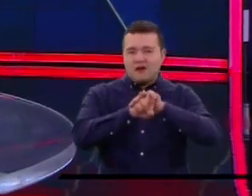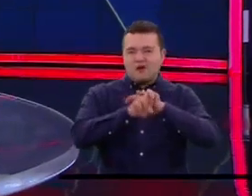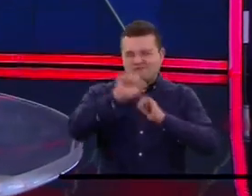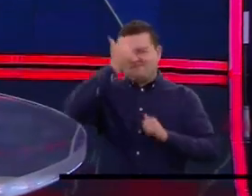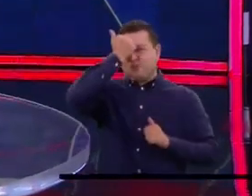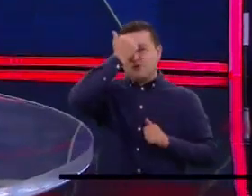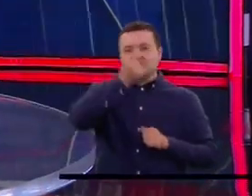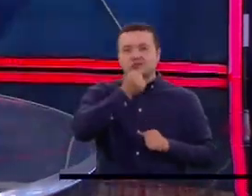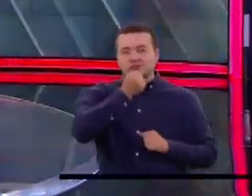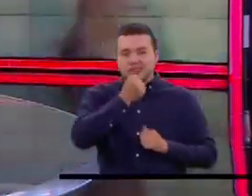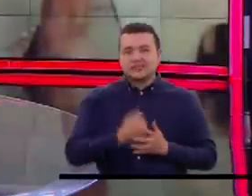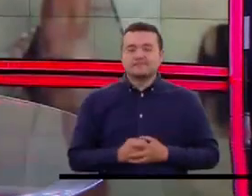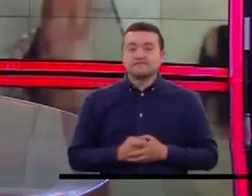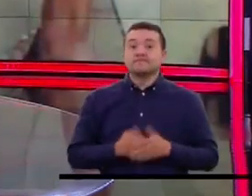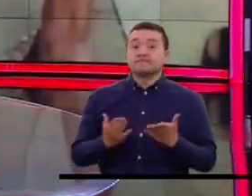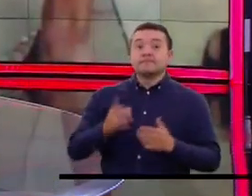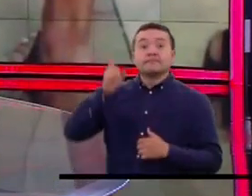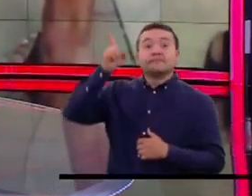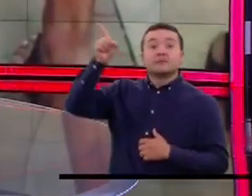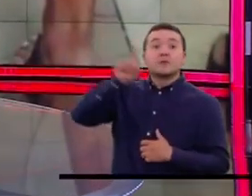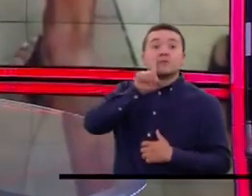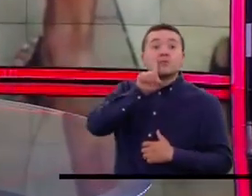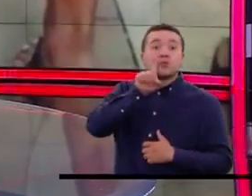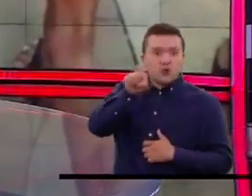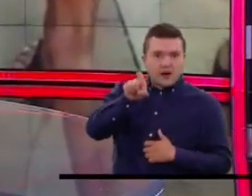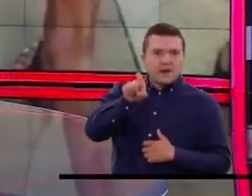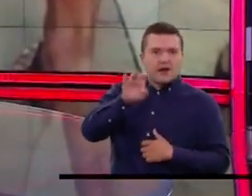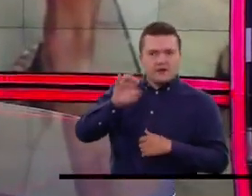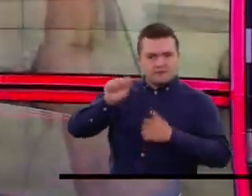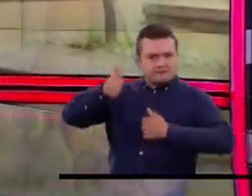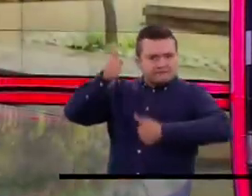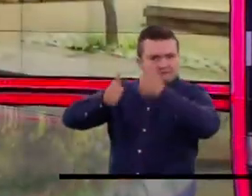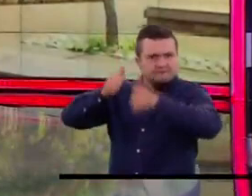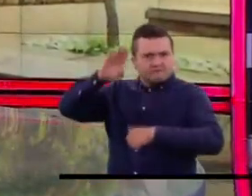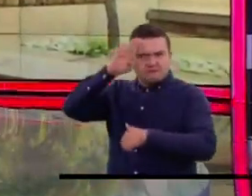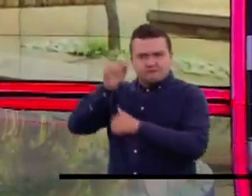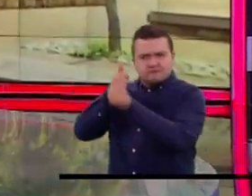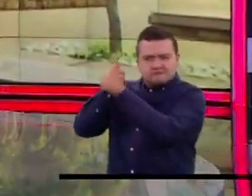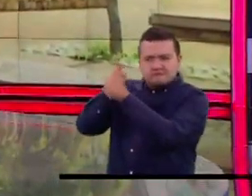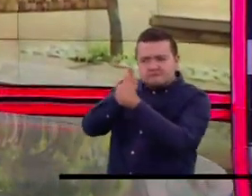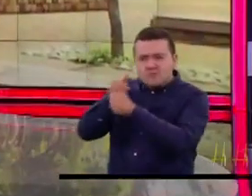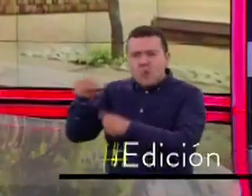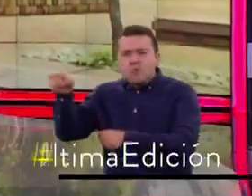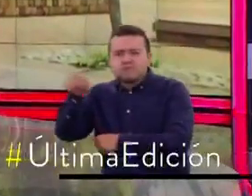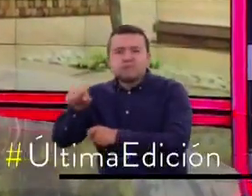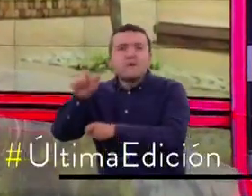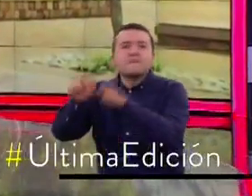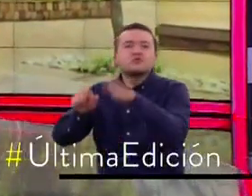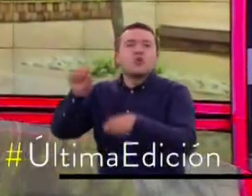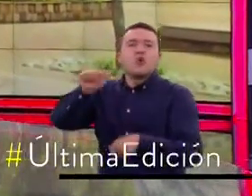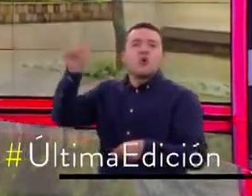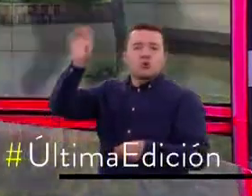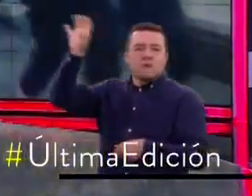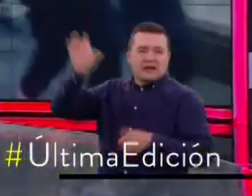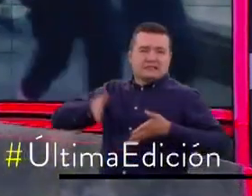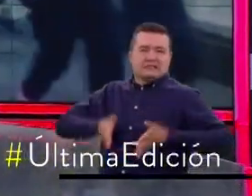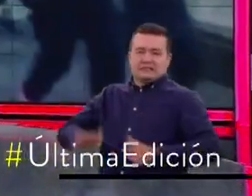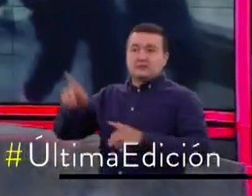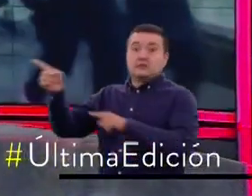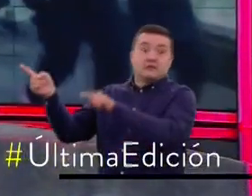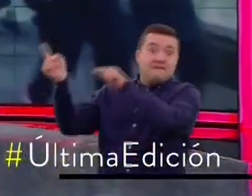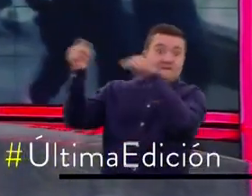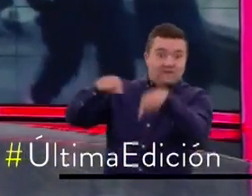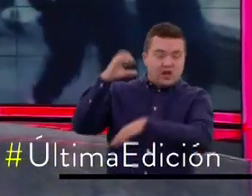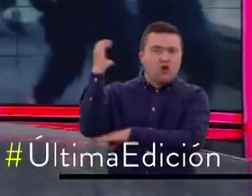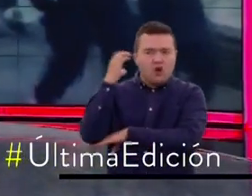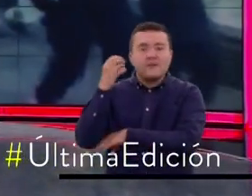En Bucaramanga, las autoridades le siguen la pista a varias personas extranjeras que emplearían menores de edad para pedir dinero en semáforos. Entre